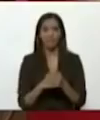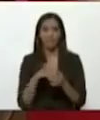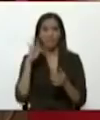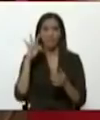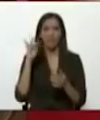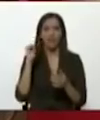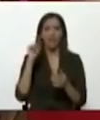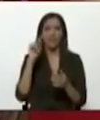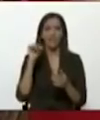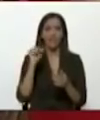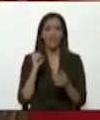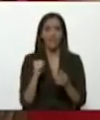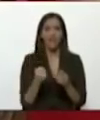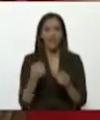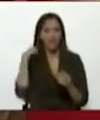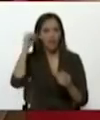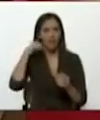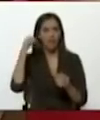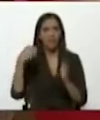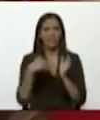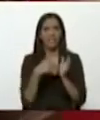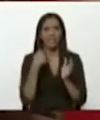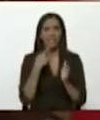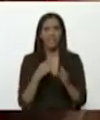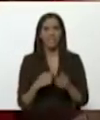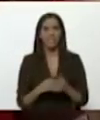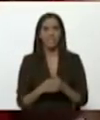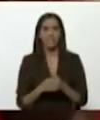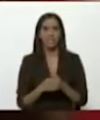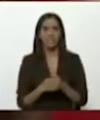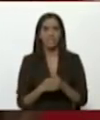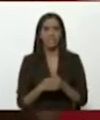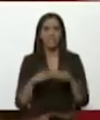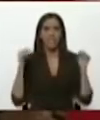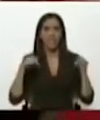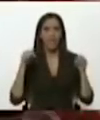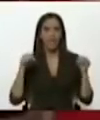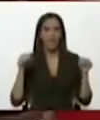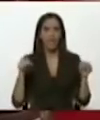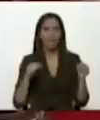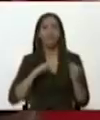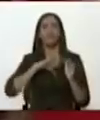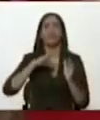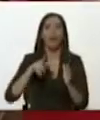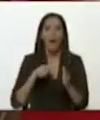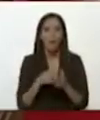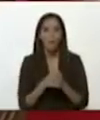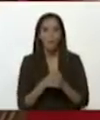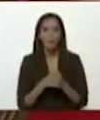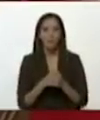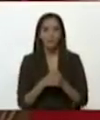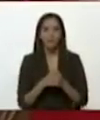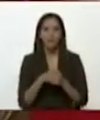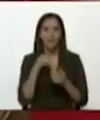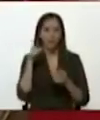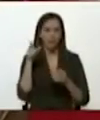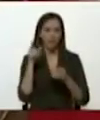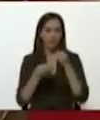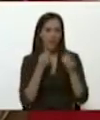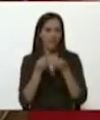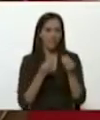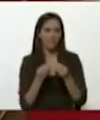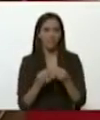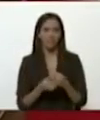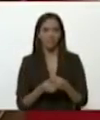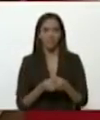donde ataca y dice que desde esta tribuna robamos el contenido que ellos generan.